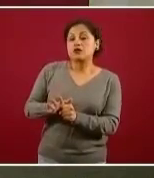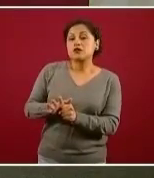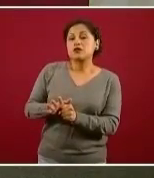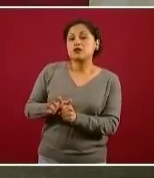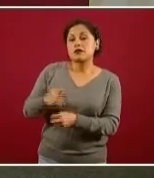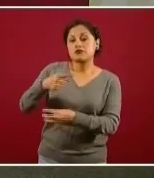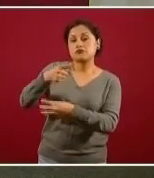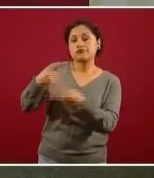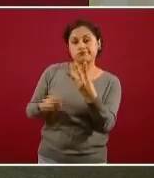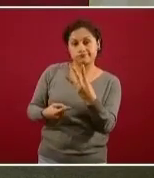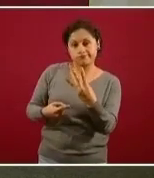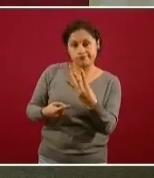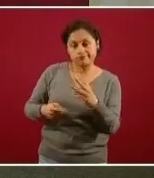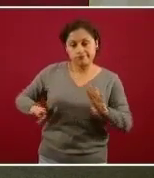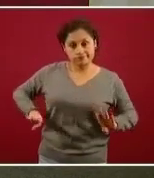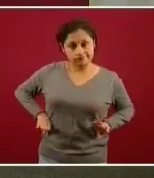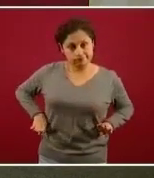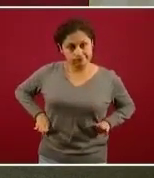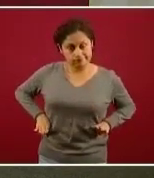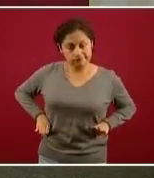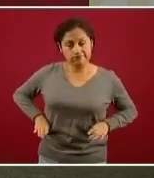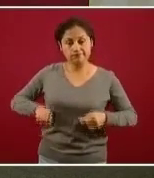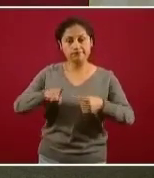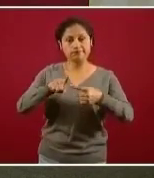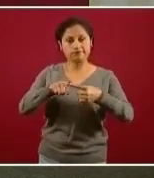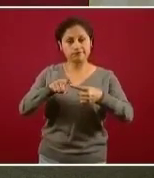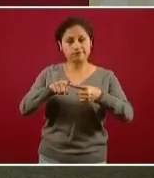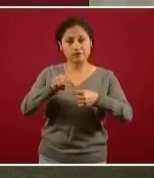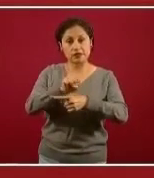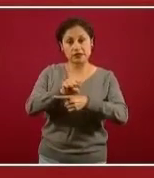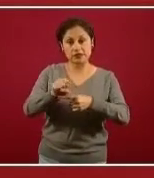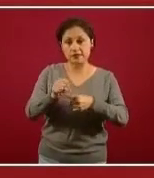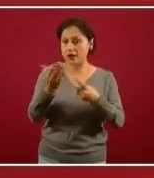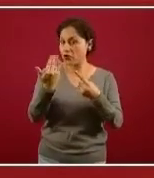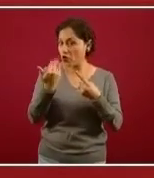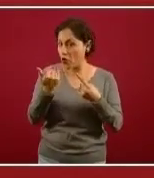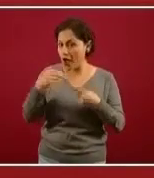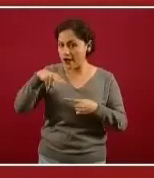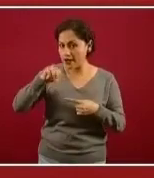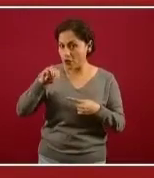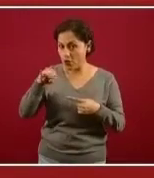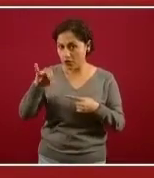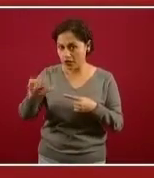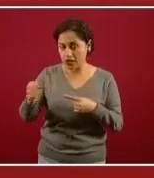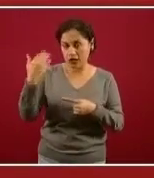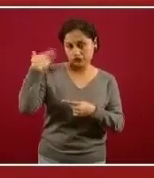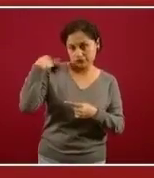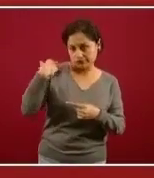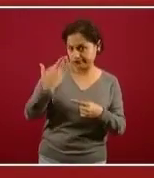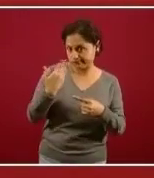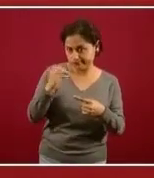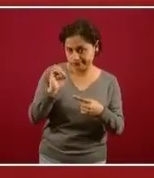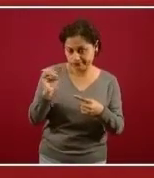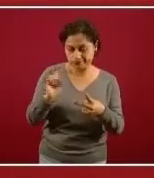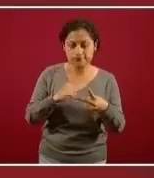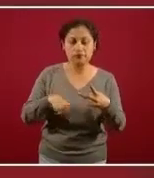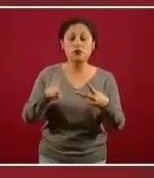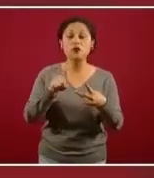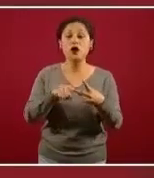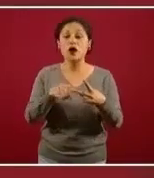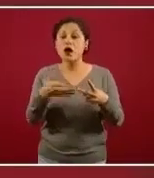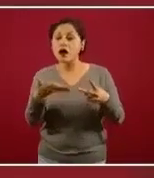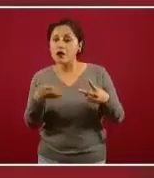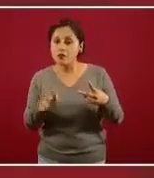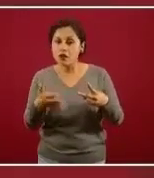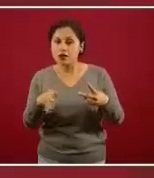presentaciones. Leve, que no tiene neumonía, moderada, que pudiera tener neumonía o